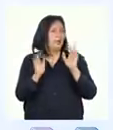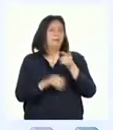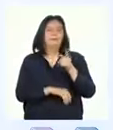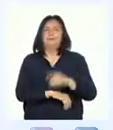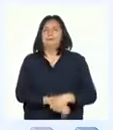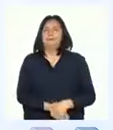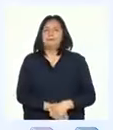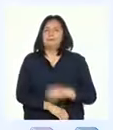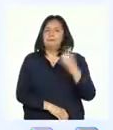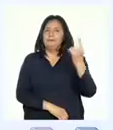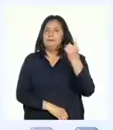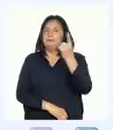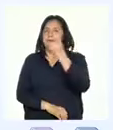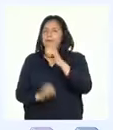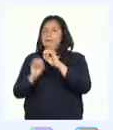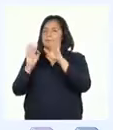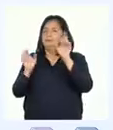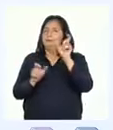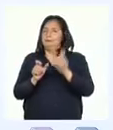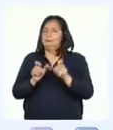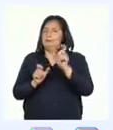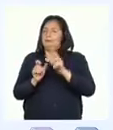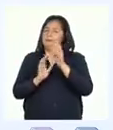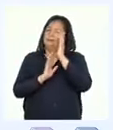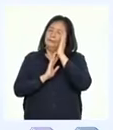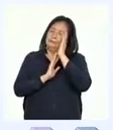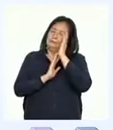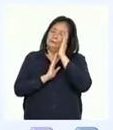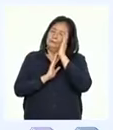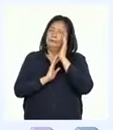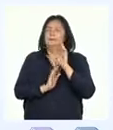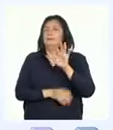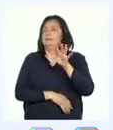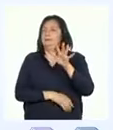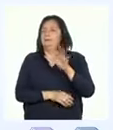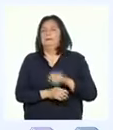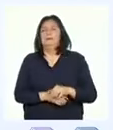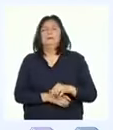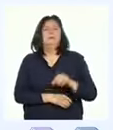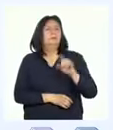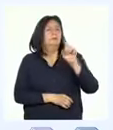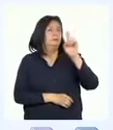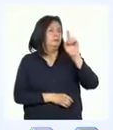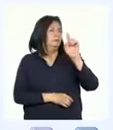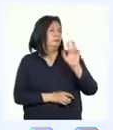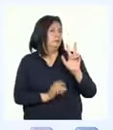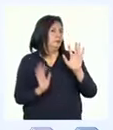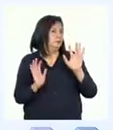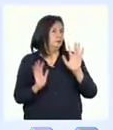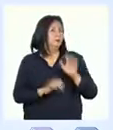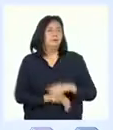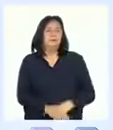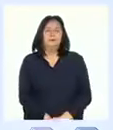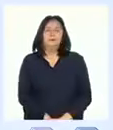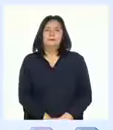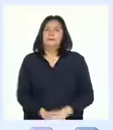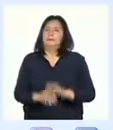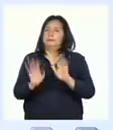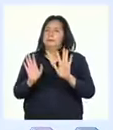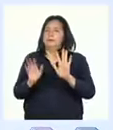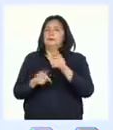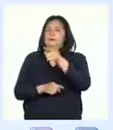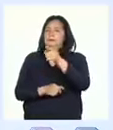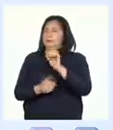estamos. Cada día las personas dormimos en promedio la tercera parte del día. Volviendo a